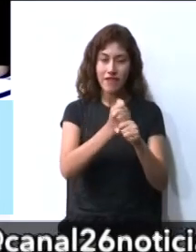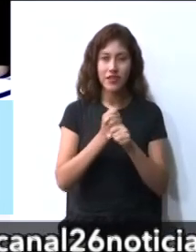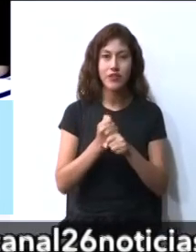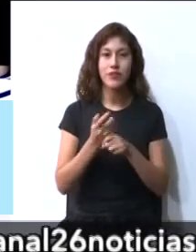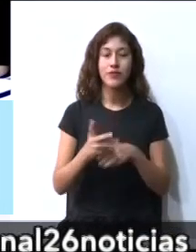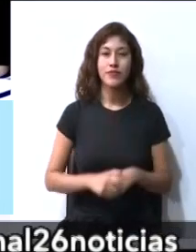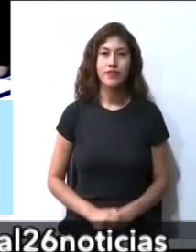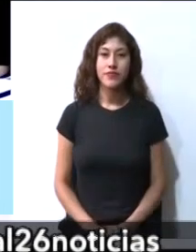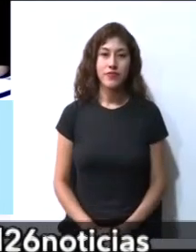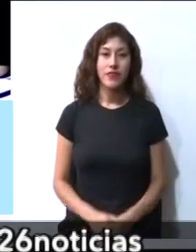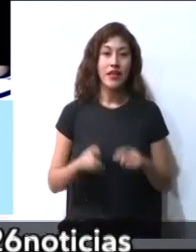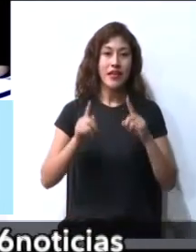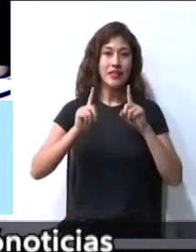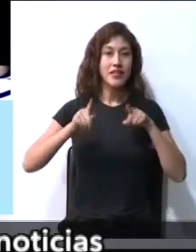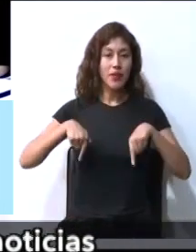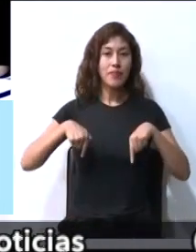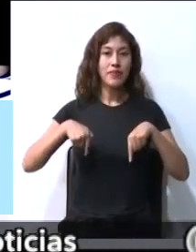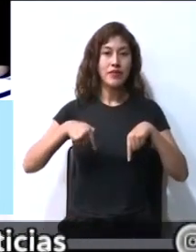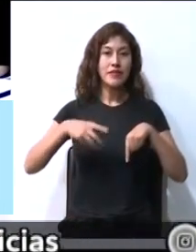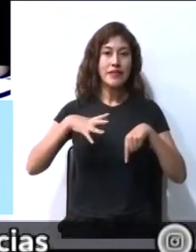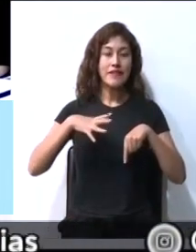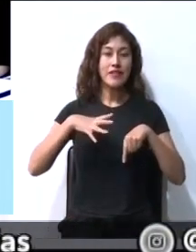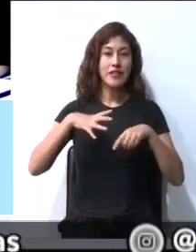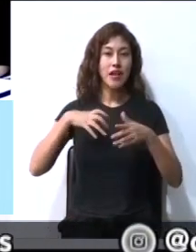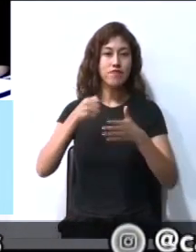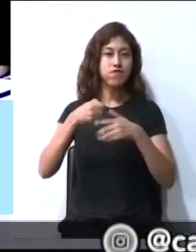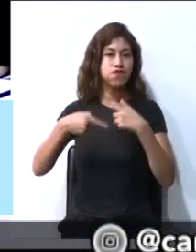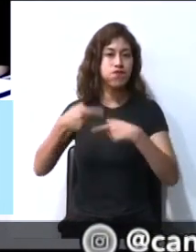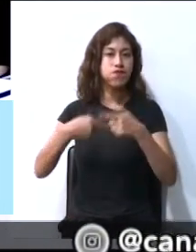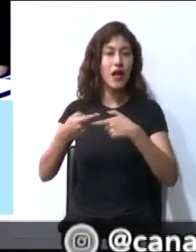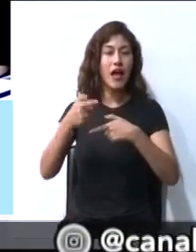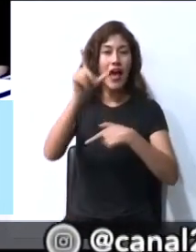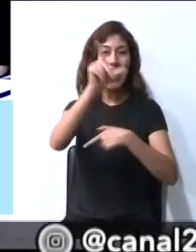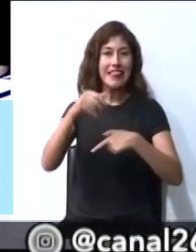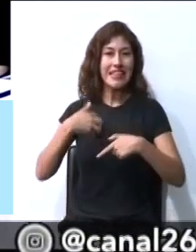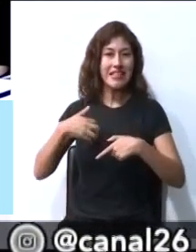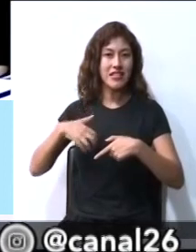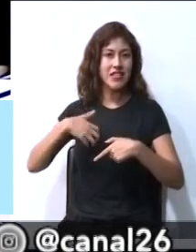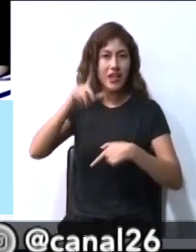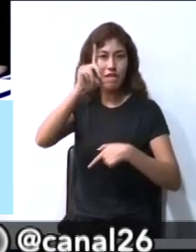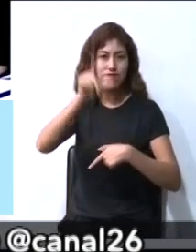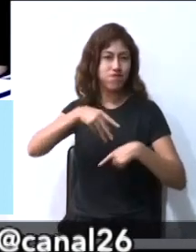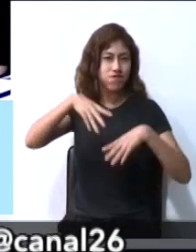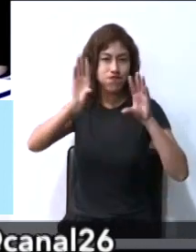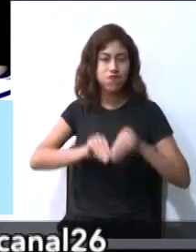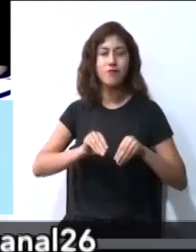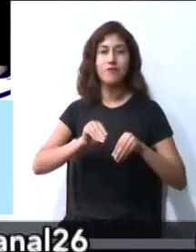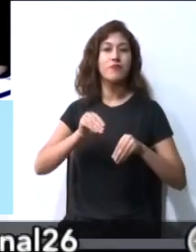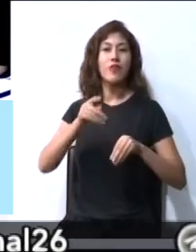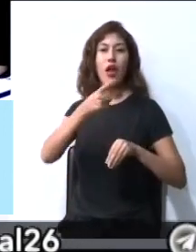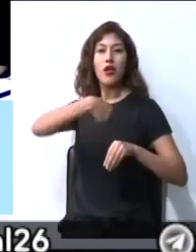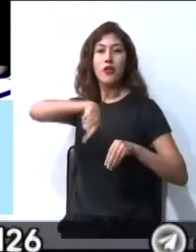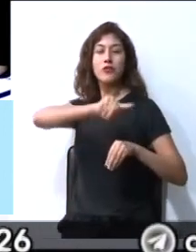Y en la misma dirección tenemos que avanzar en la Argentina entera. No podemos seguir ignorando la crisis de trabajo que vive nuestro